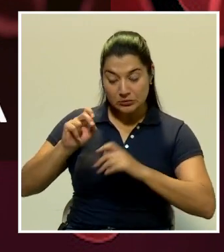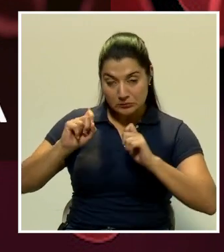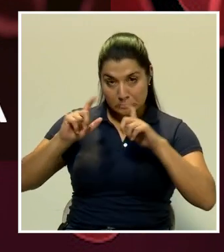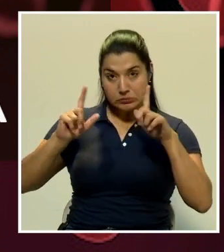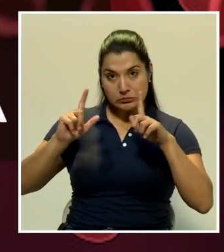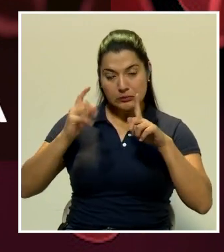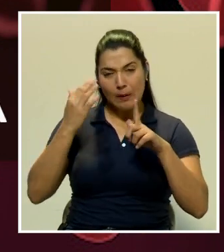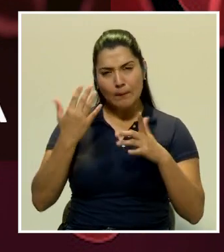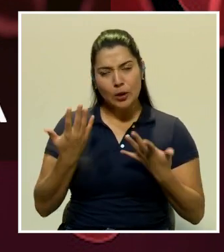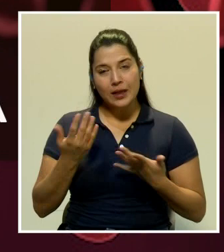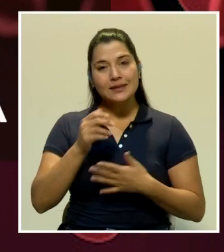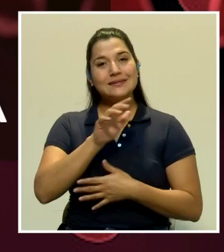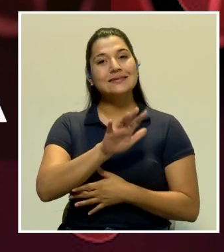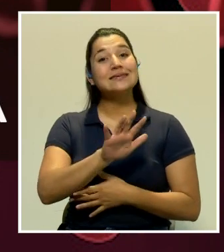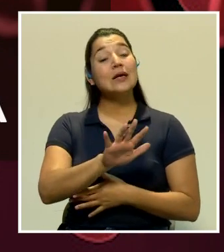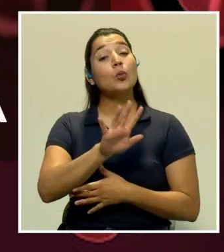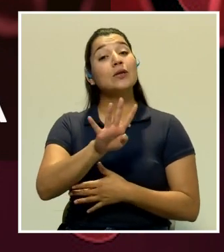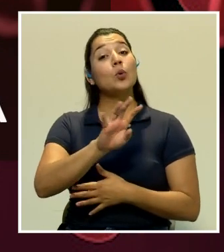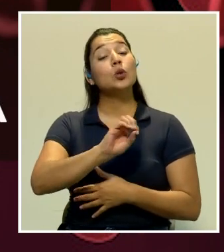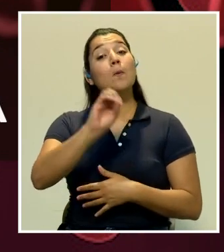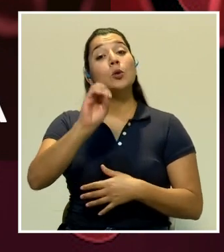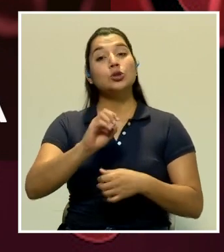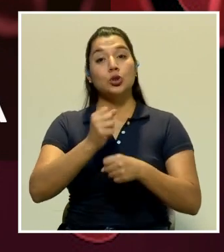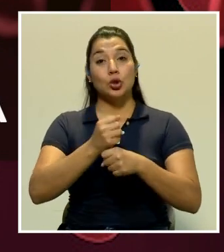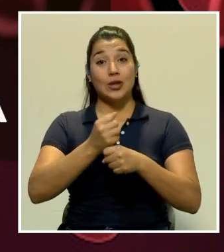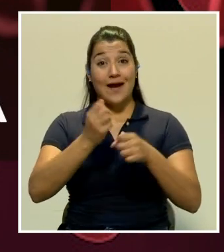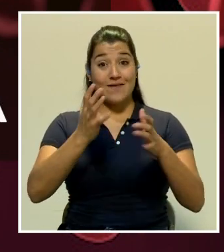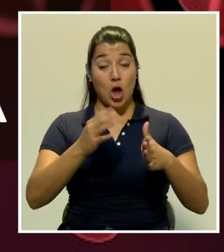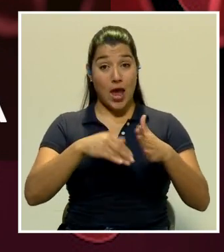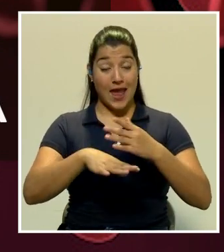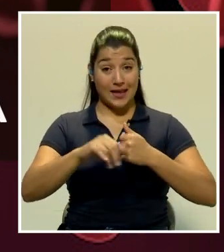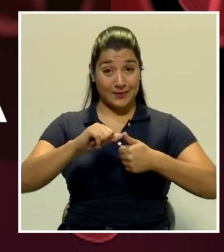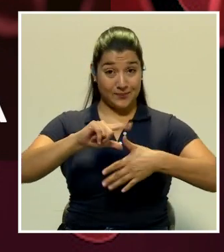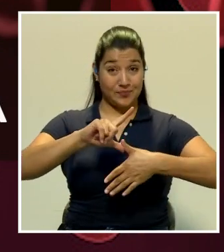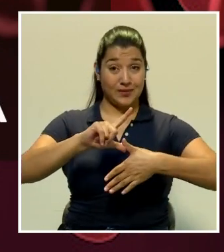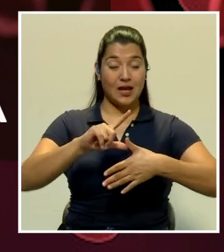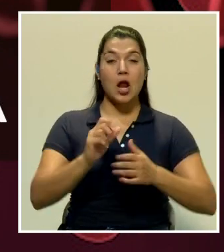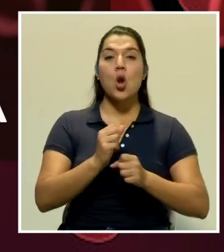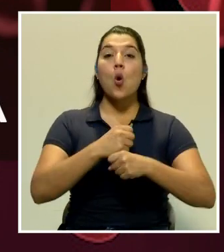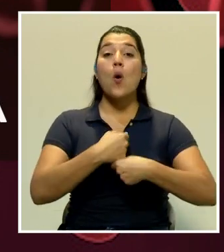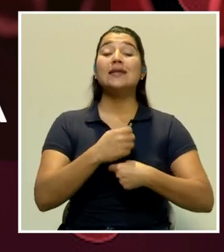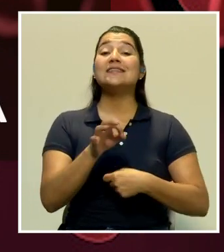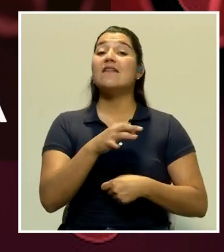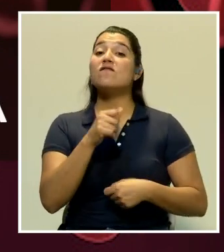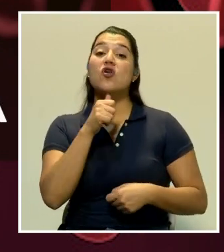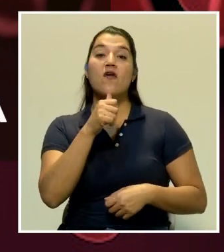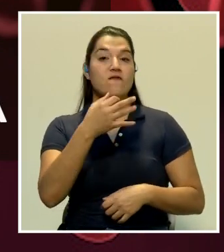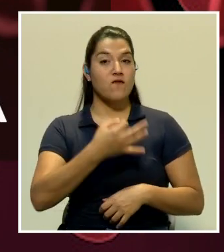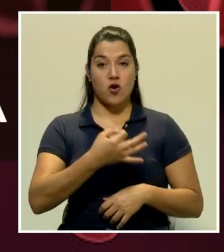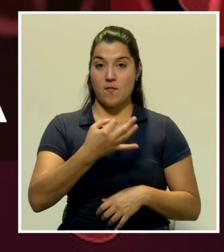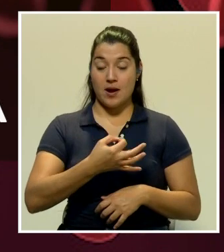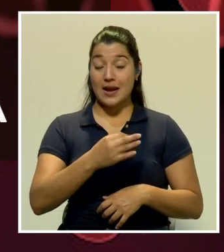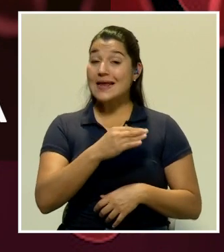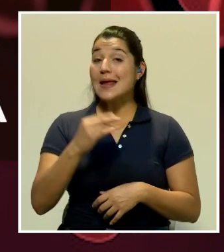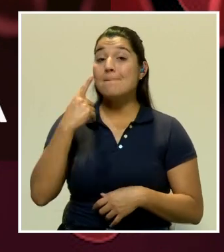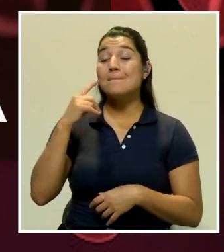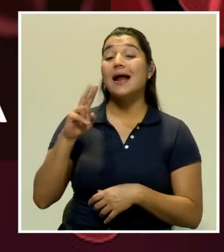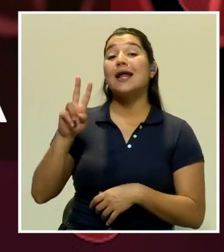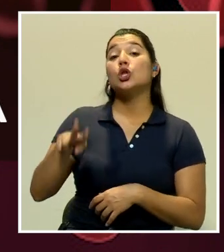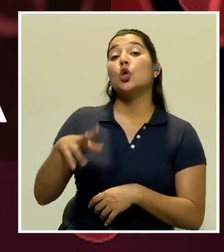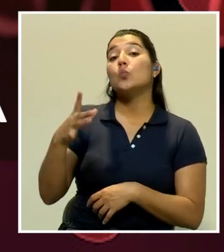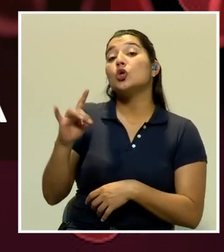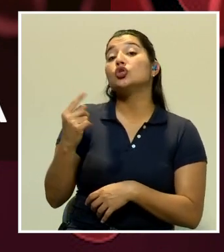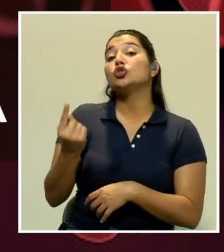cuenta que un 54% de los trabajadores en América Latina lo hacen bajo la informalidad y que para el 2018 solo el